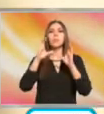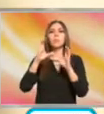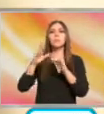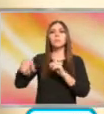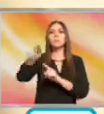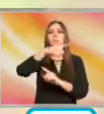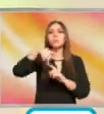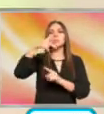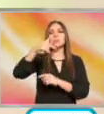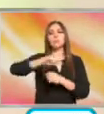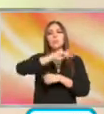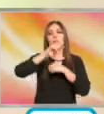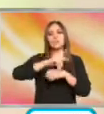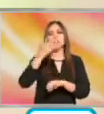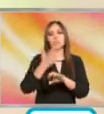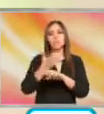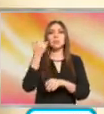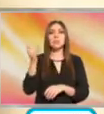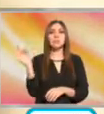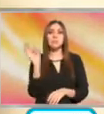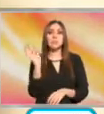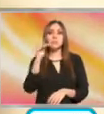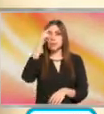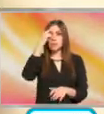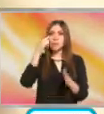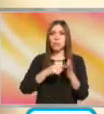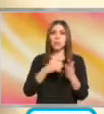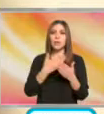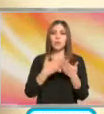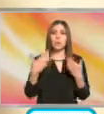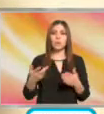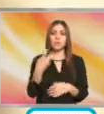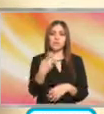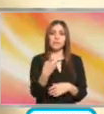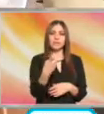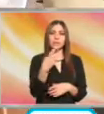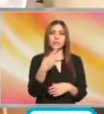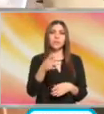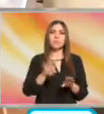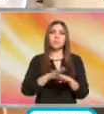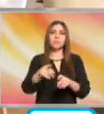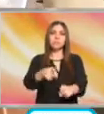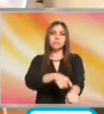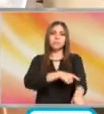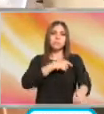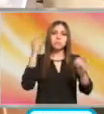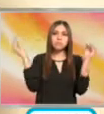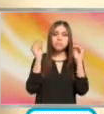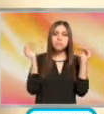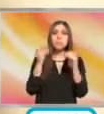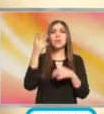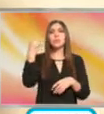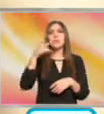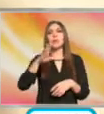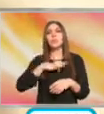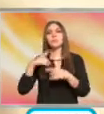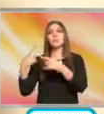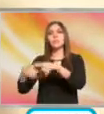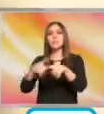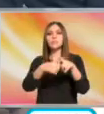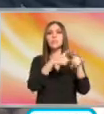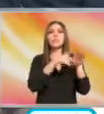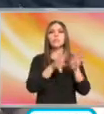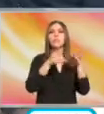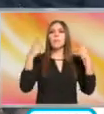de los Estados Unidos. Así que probablemente esta sea una batalla un poco larga en la que pues, se han sumado diferentes actores, desde